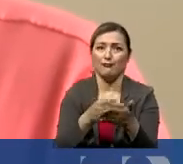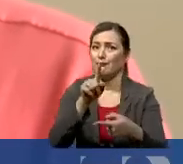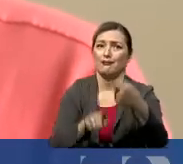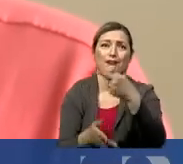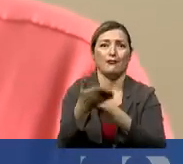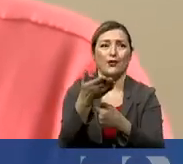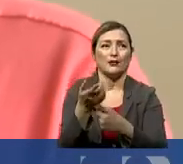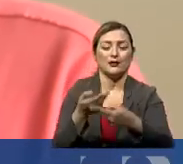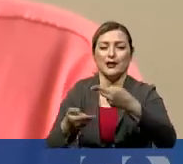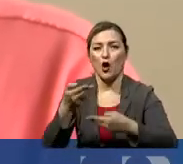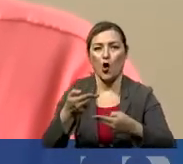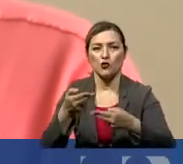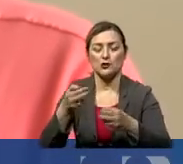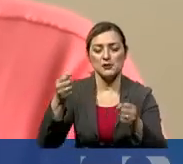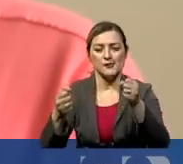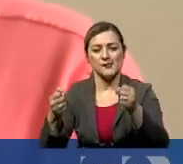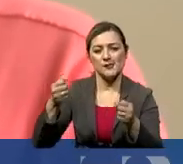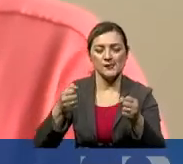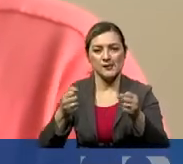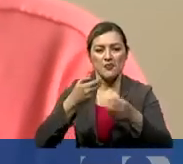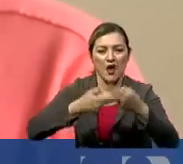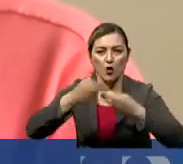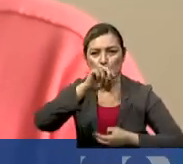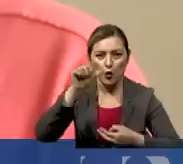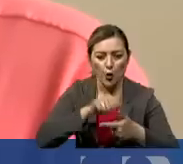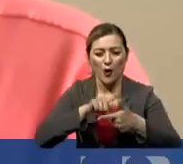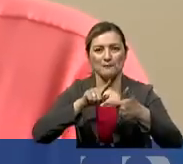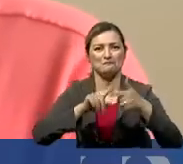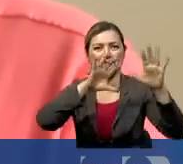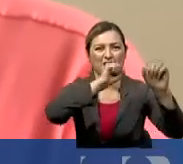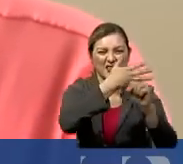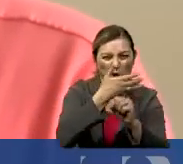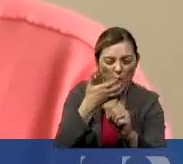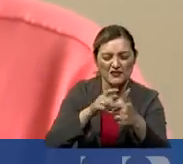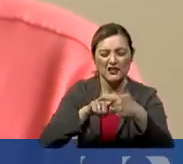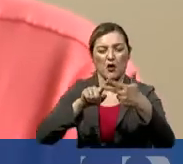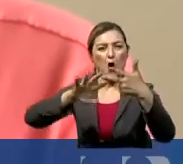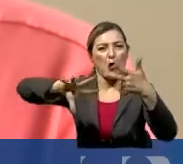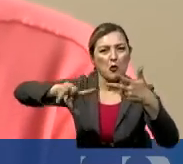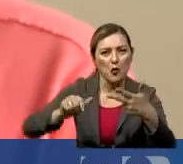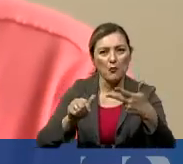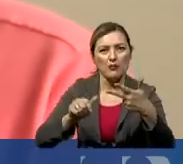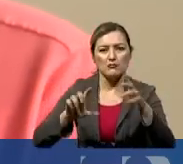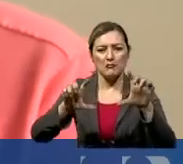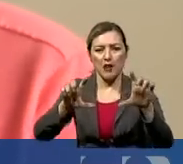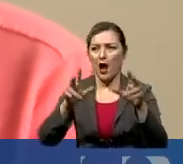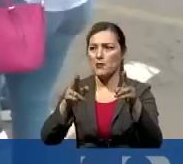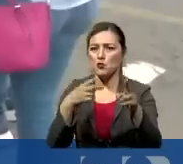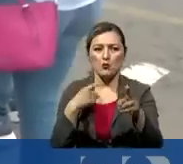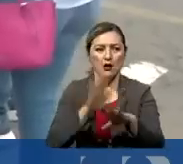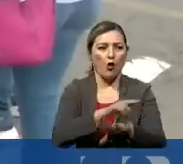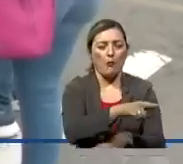están traficando, si atropellan a alguien, secuestran, roban, eso está directamente implicado a nosotros por la